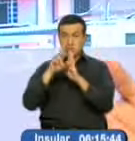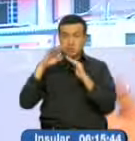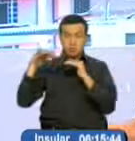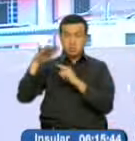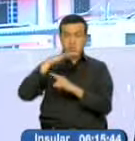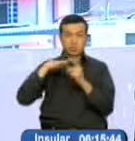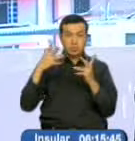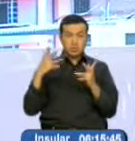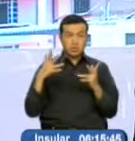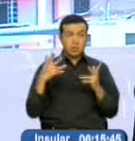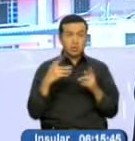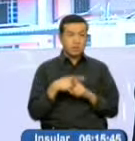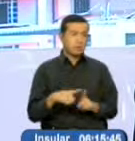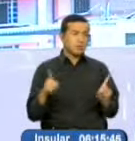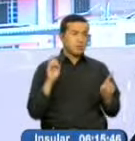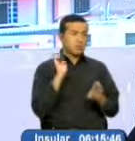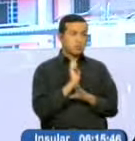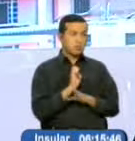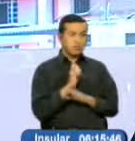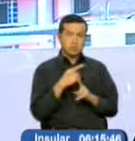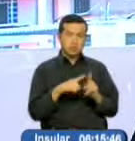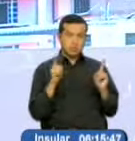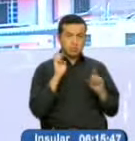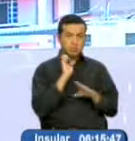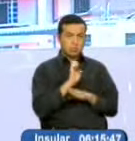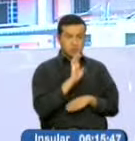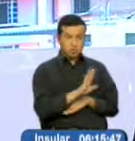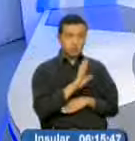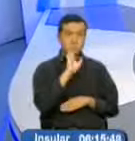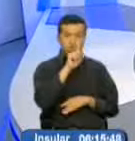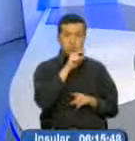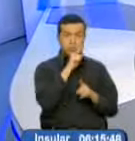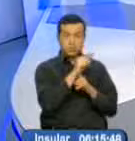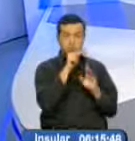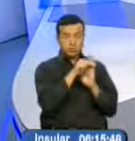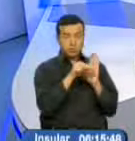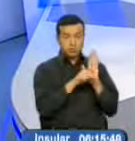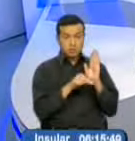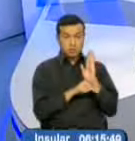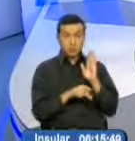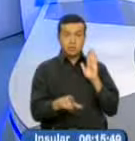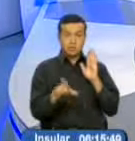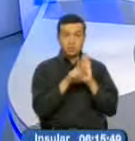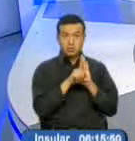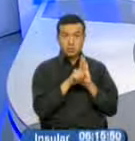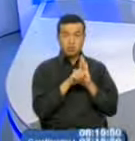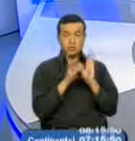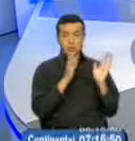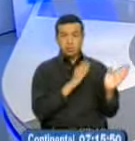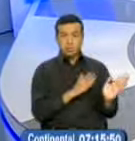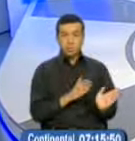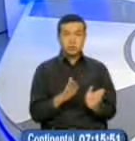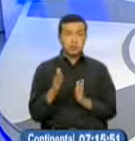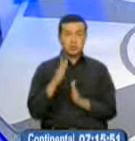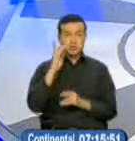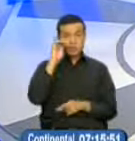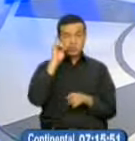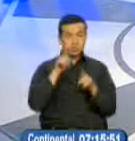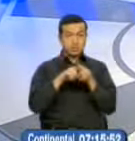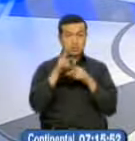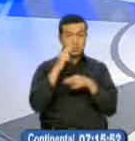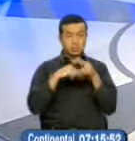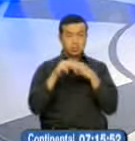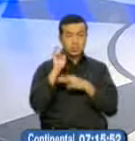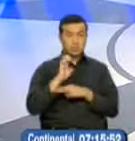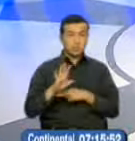eso no es justo con el productor ecuatoriano, porque el productor ecuatoriano sí lo cumple. ¿Y ese tipo de reglamentación no estaría violentando los acuerdos comerciales? ¿Me